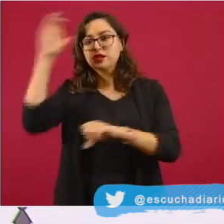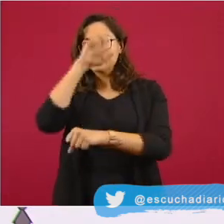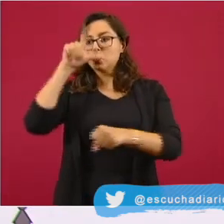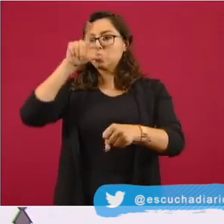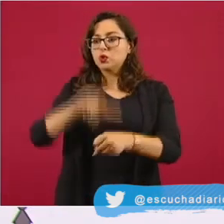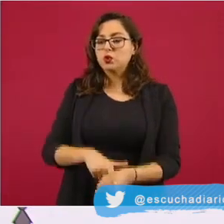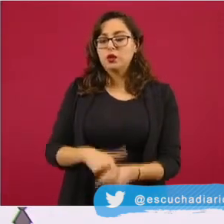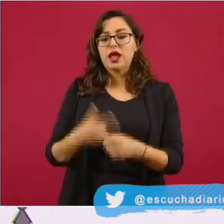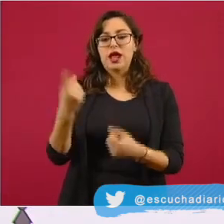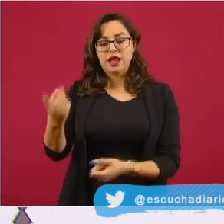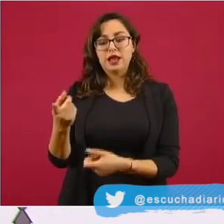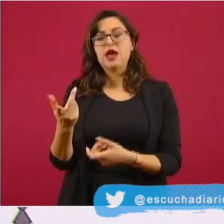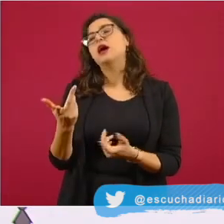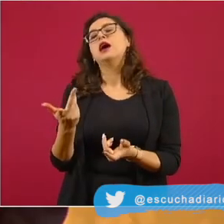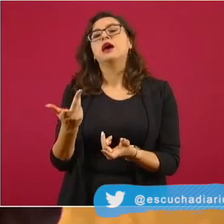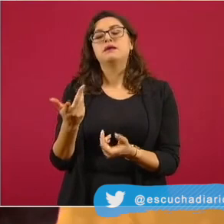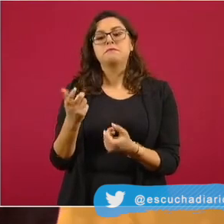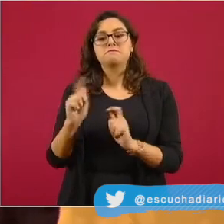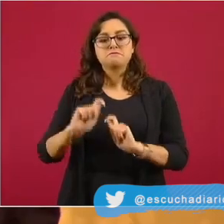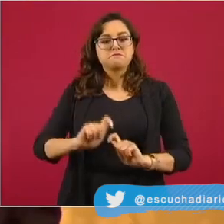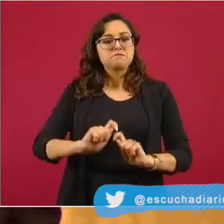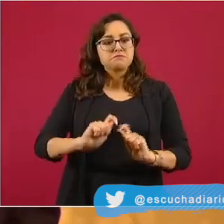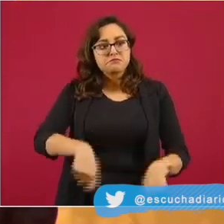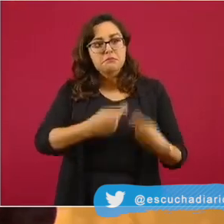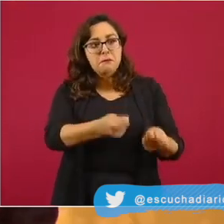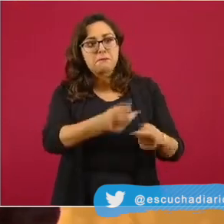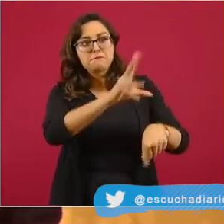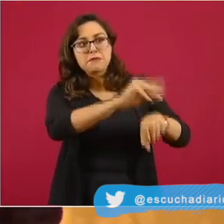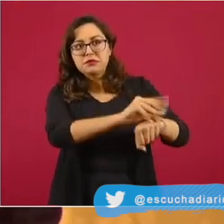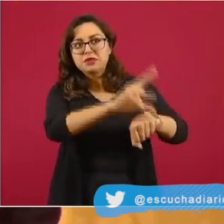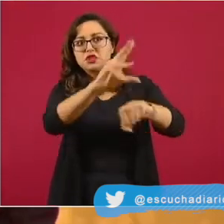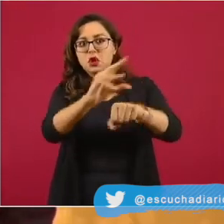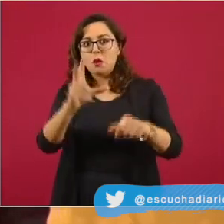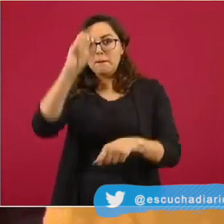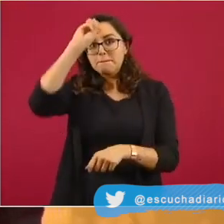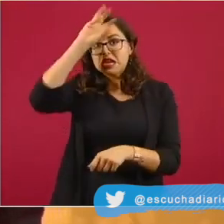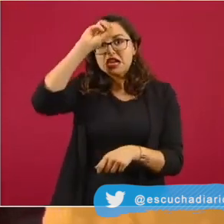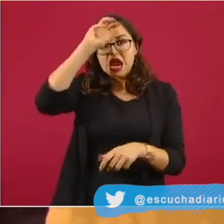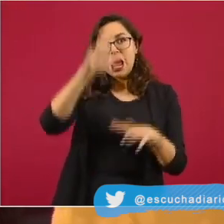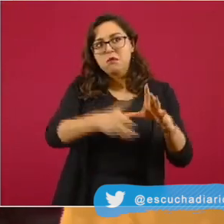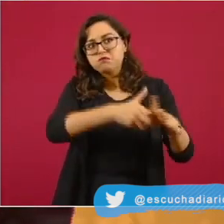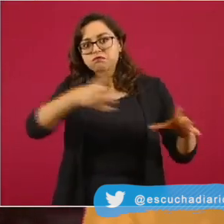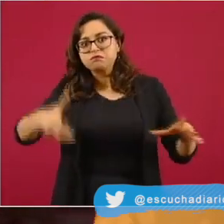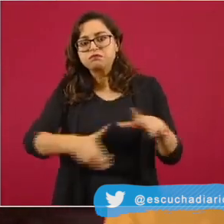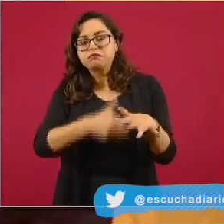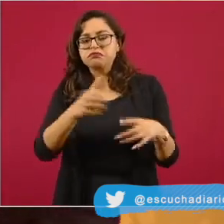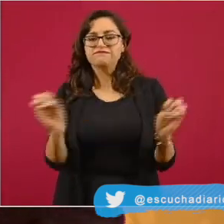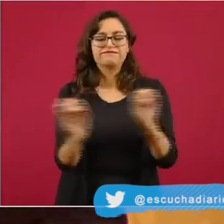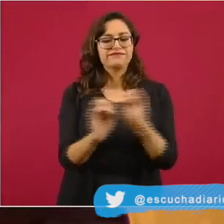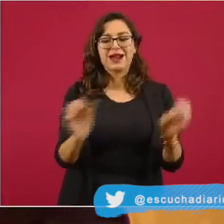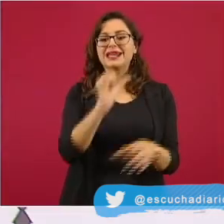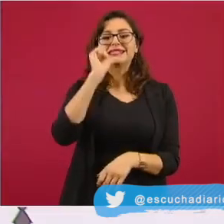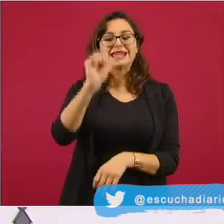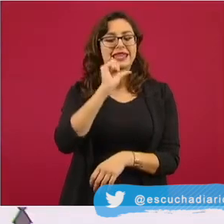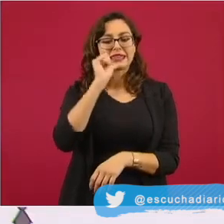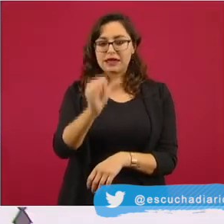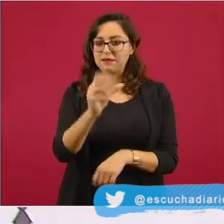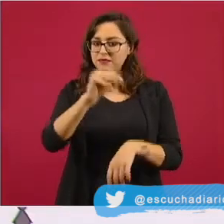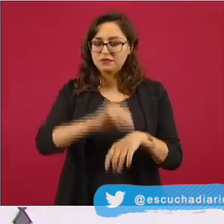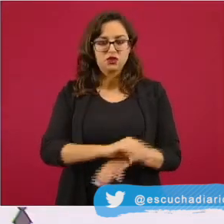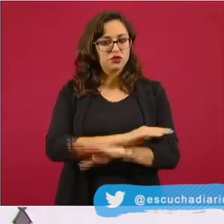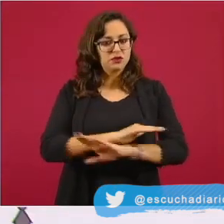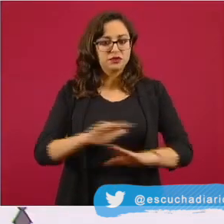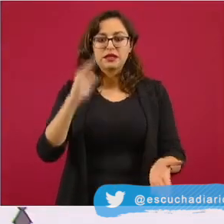Revueltas. No hemos otorgado ninguna concesión minera. Se implementó el Programa Nacional de